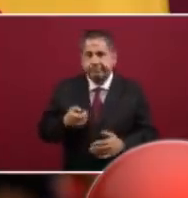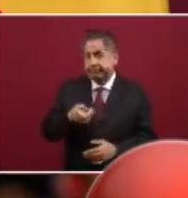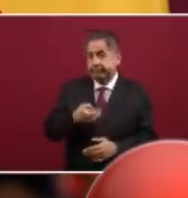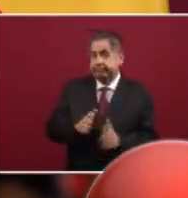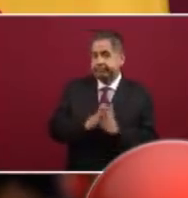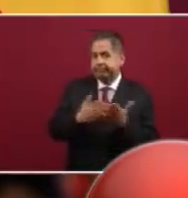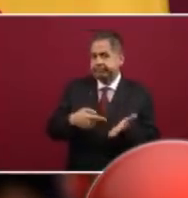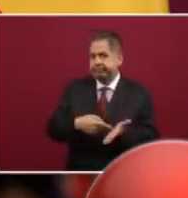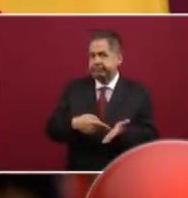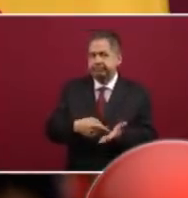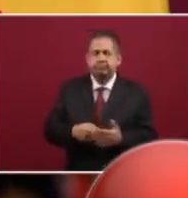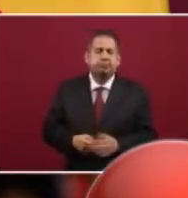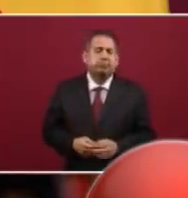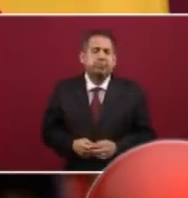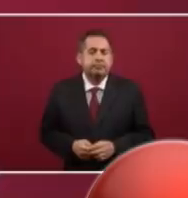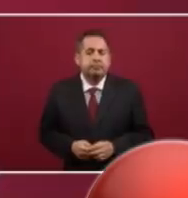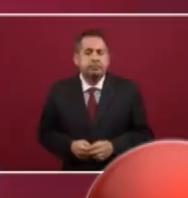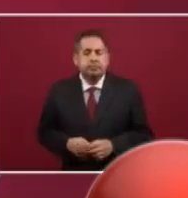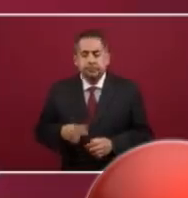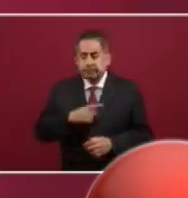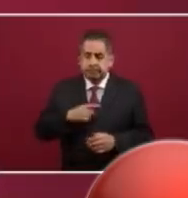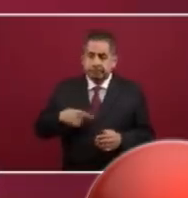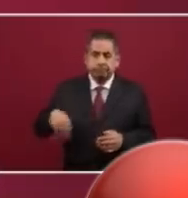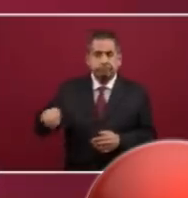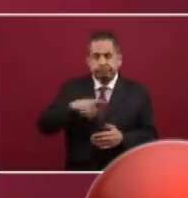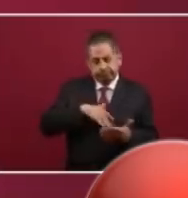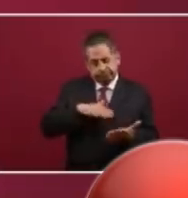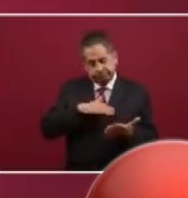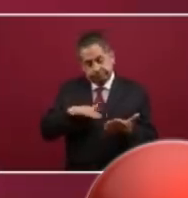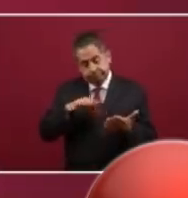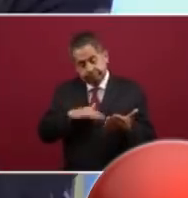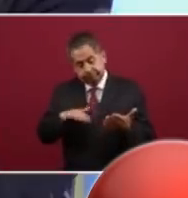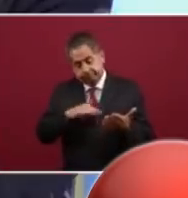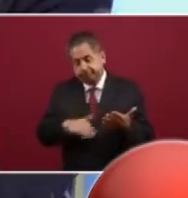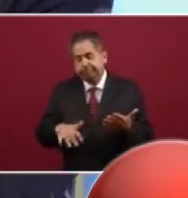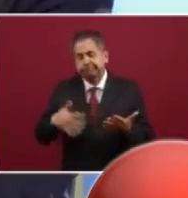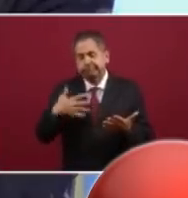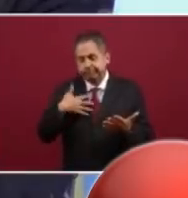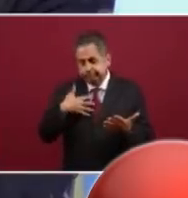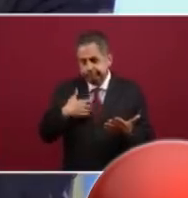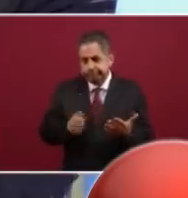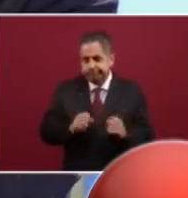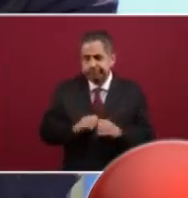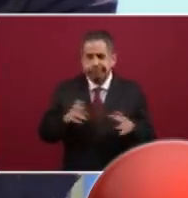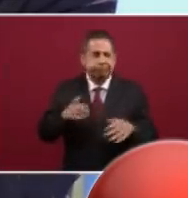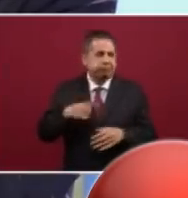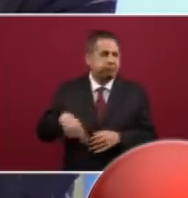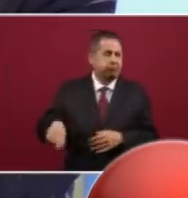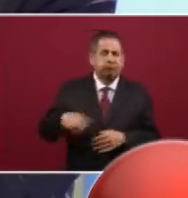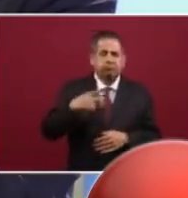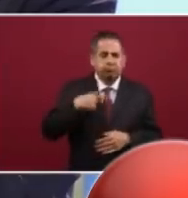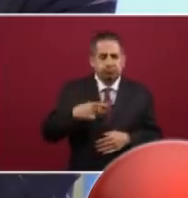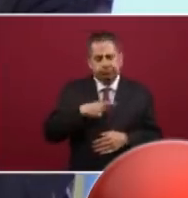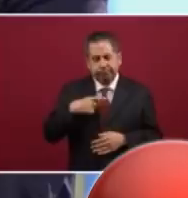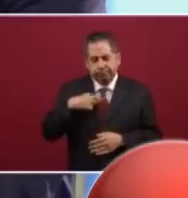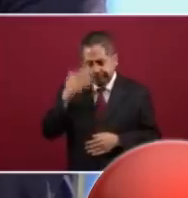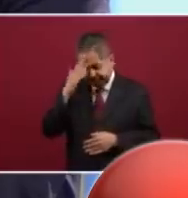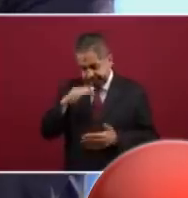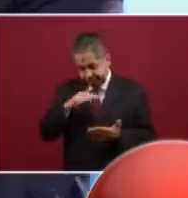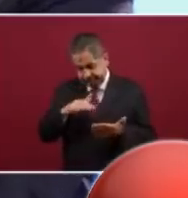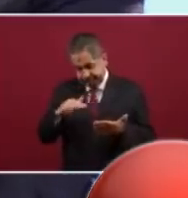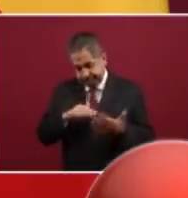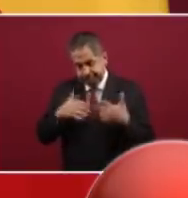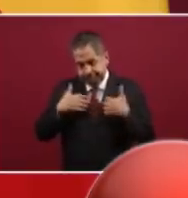que debe de ser de lectura obligada